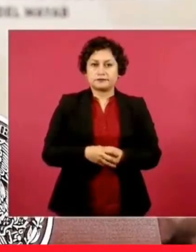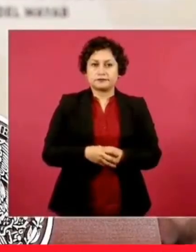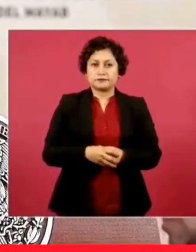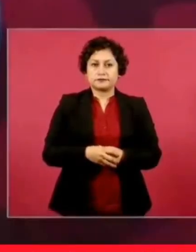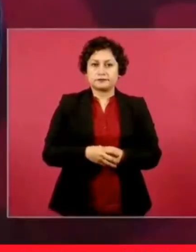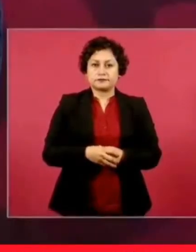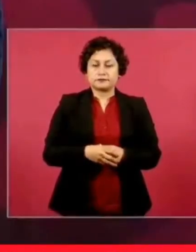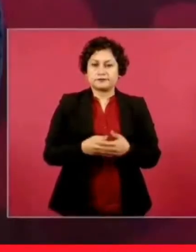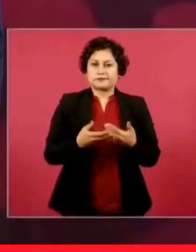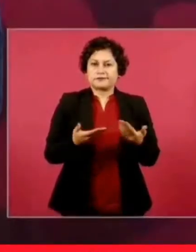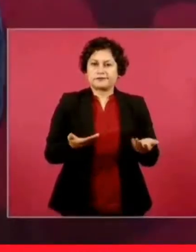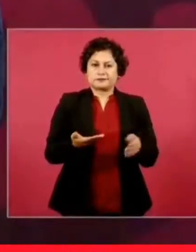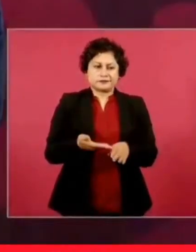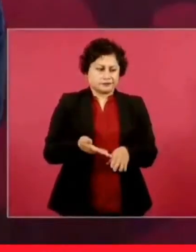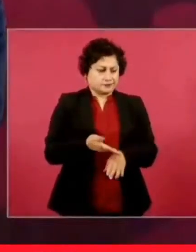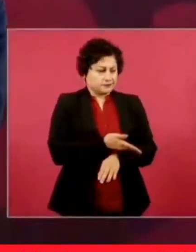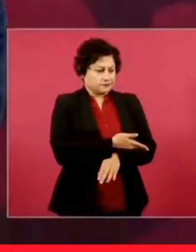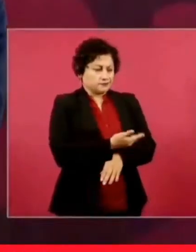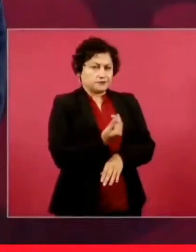¿Cómo se atreven